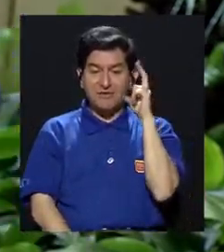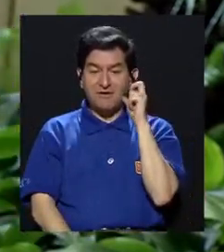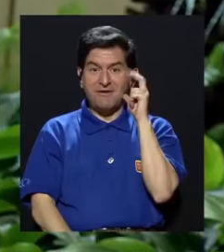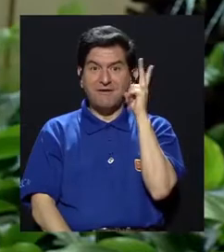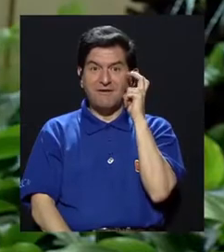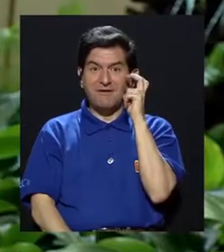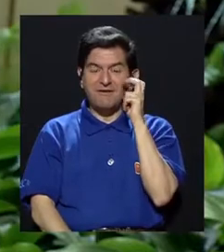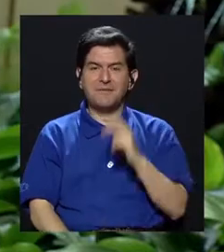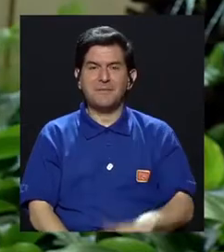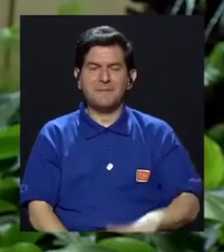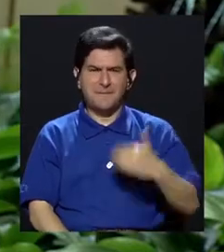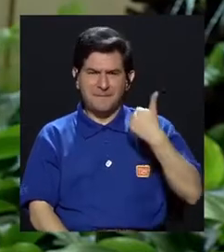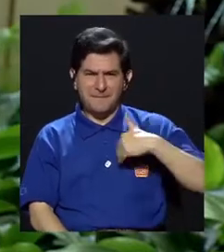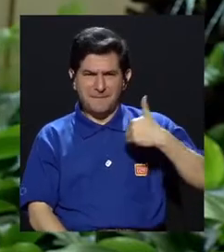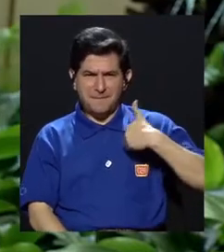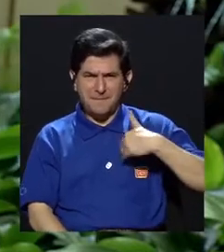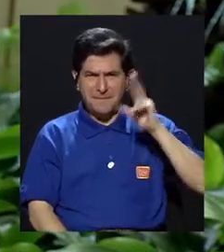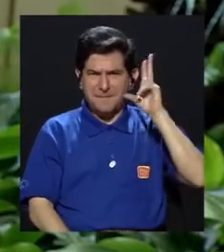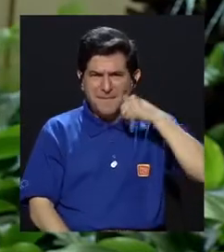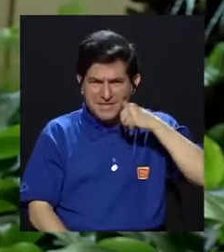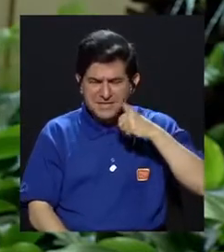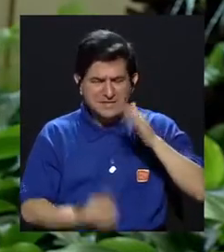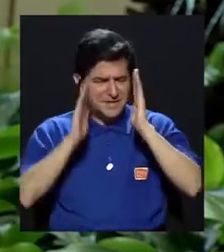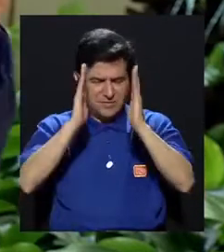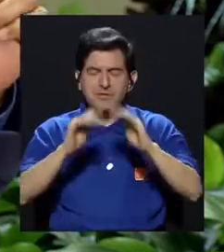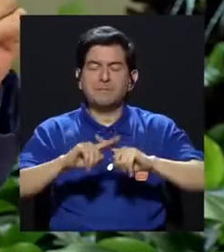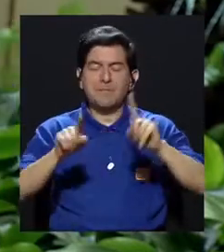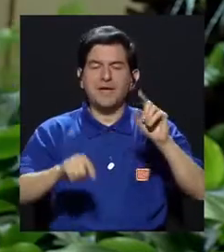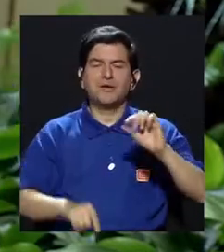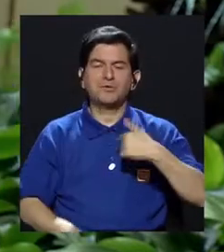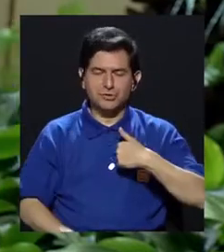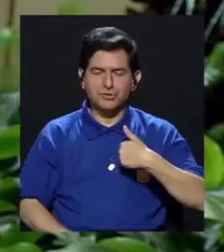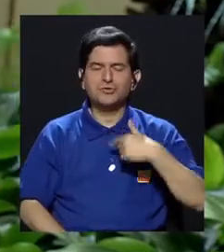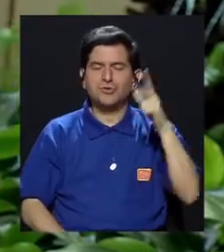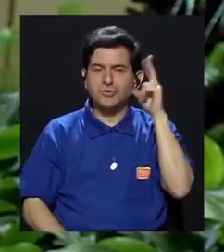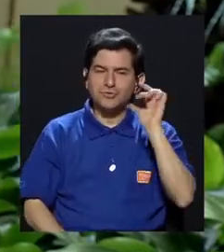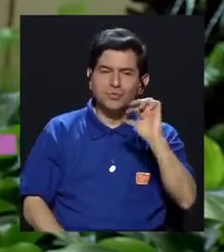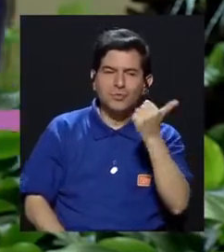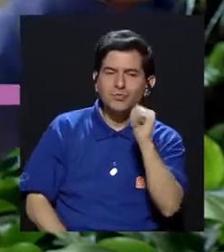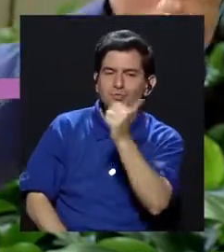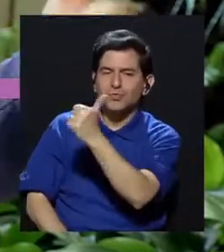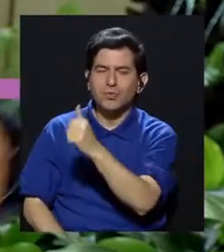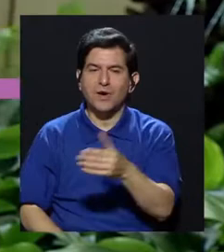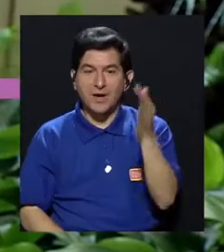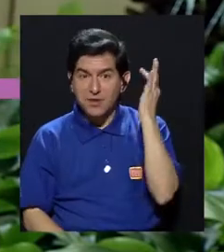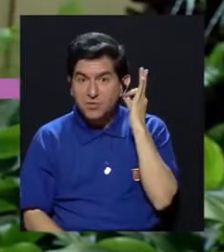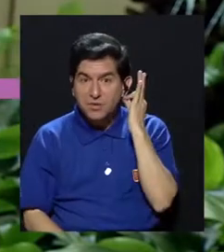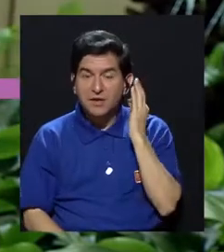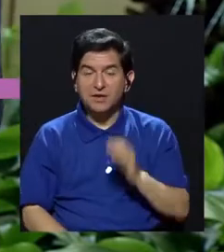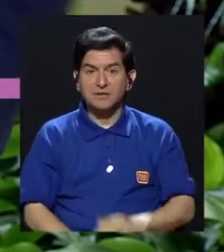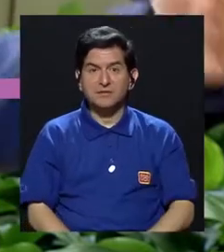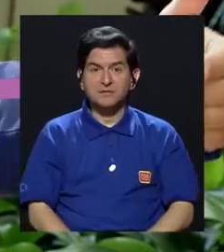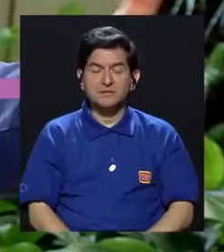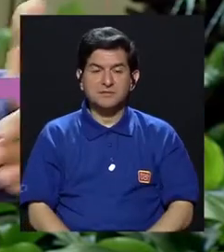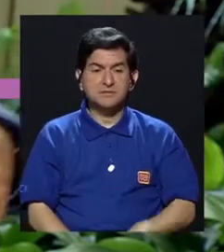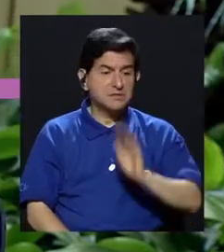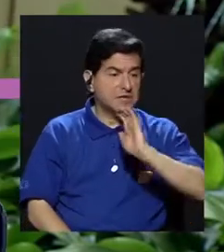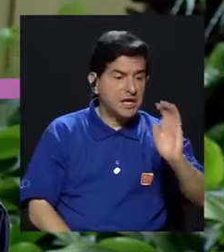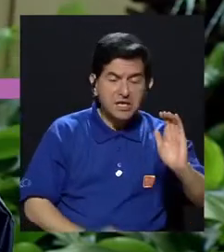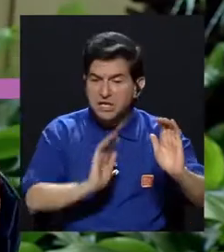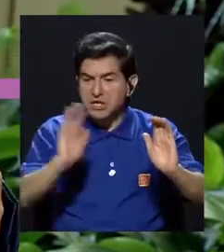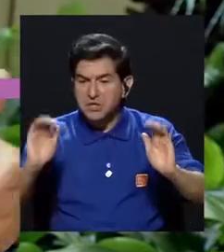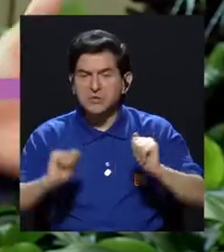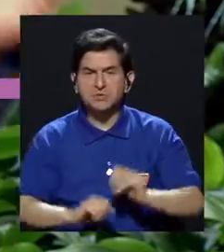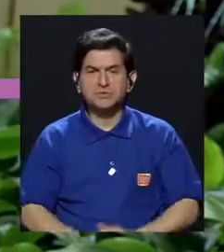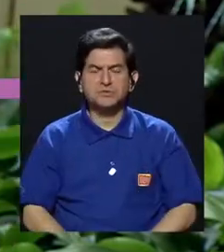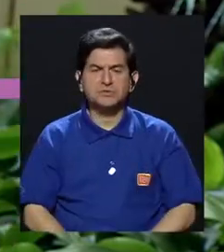porque la masculinidad machista no escucha. Cuando empiezo a escuchar a los otros, escuchar a las mujeres, escuchar a los niños y